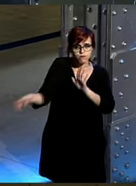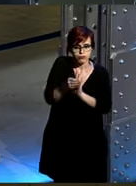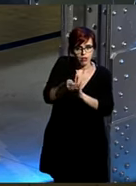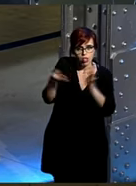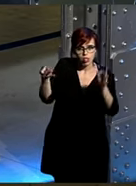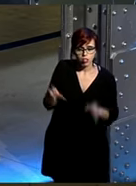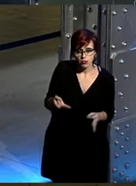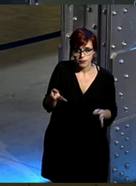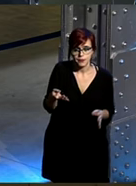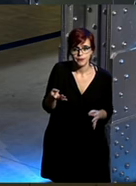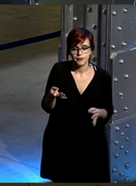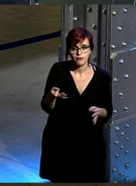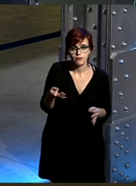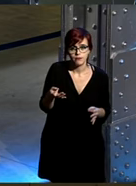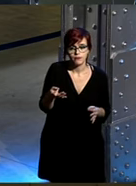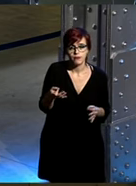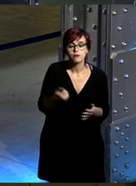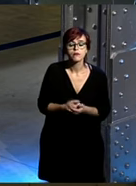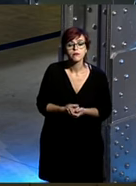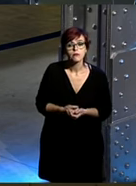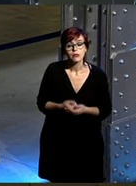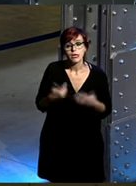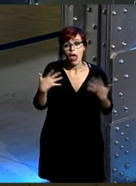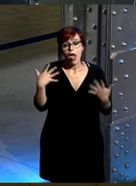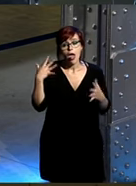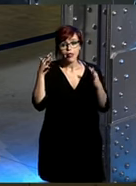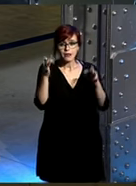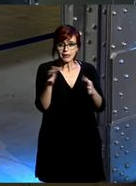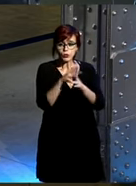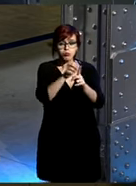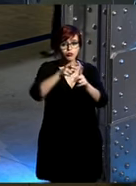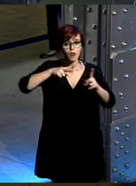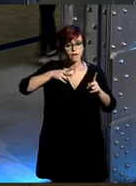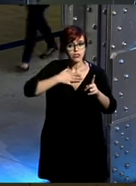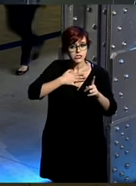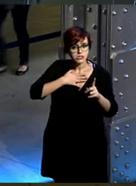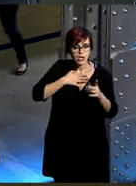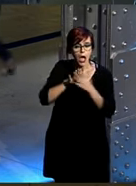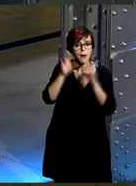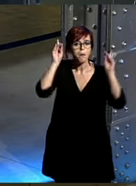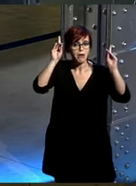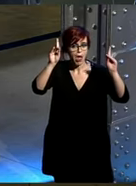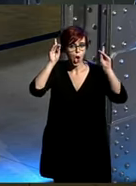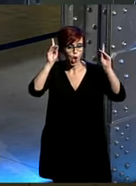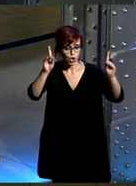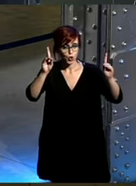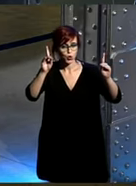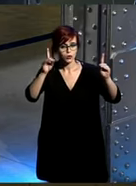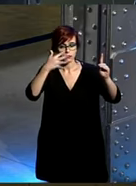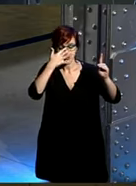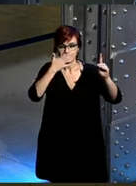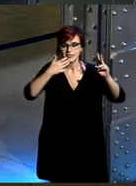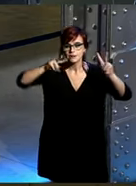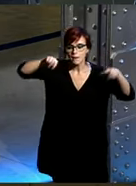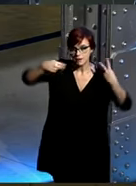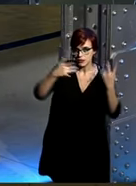pasar por ese proceso. Y además, desde un punto de vista puramente pedagógico, es que si me